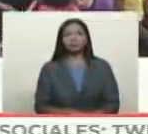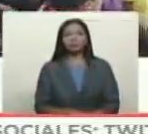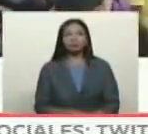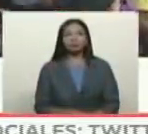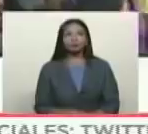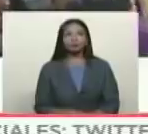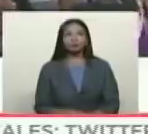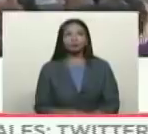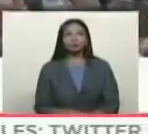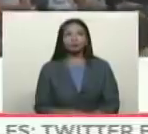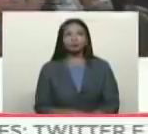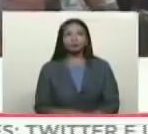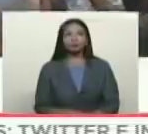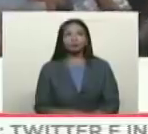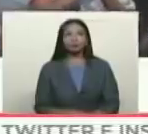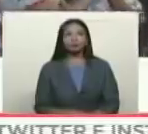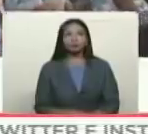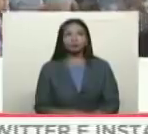Ajá.